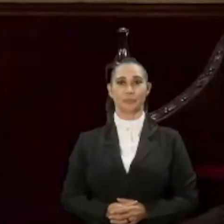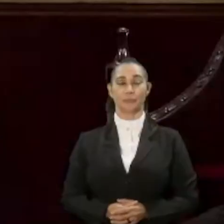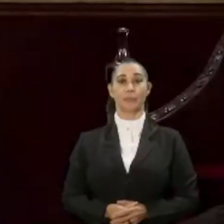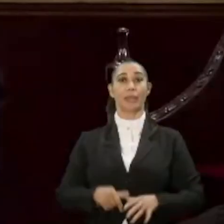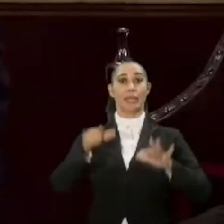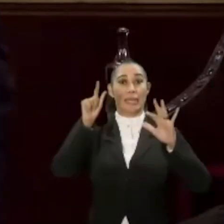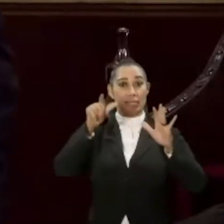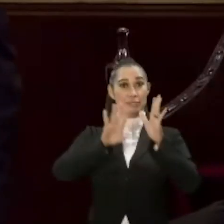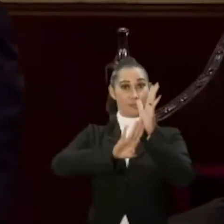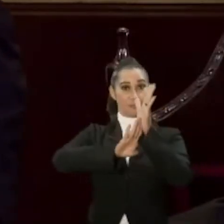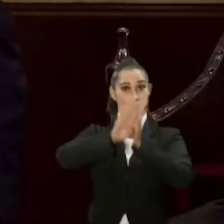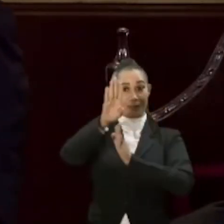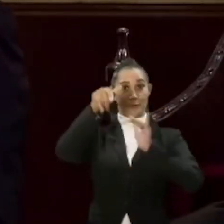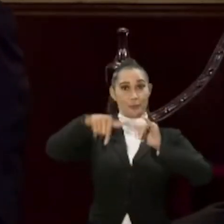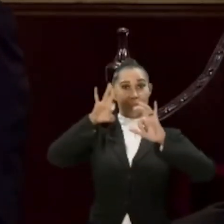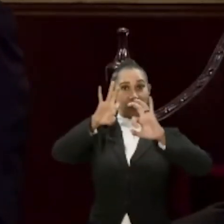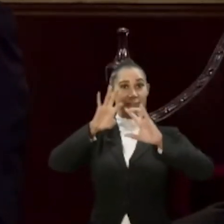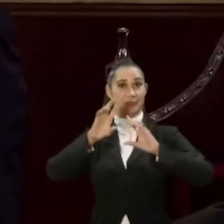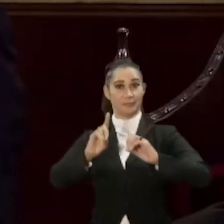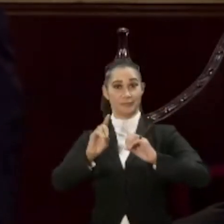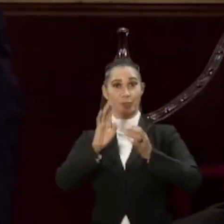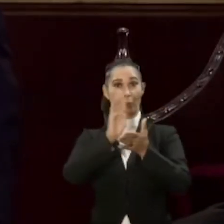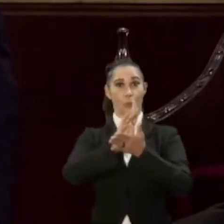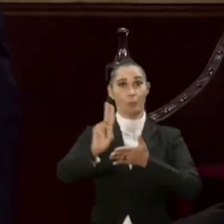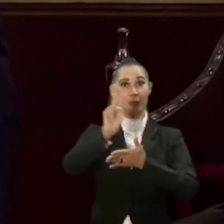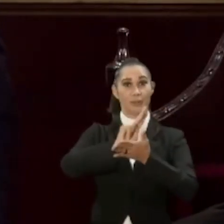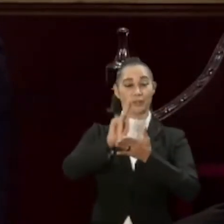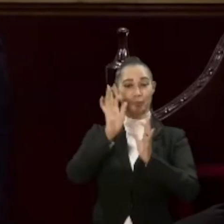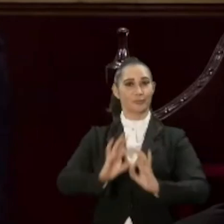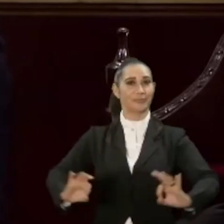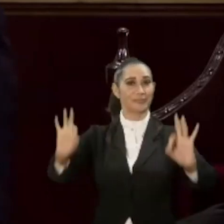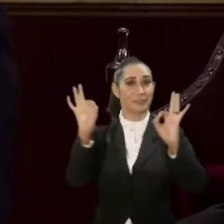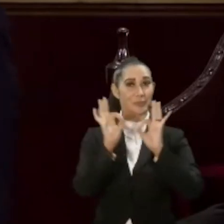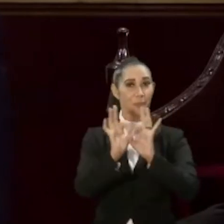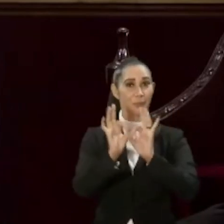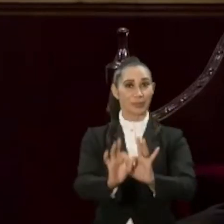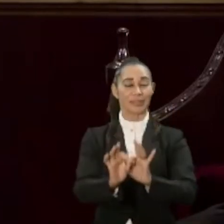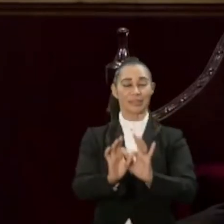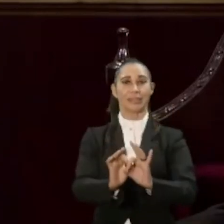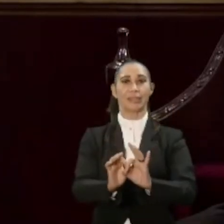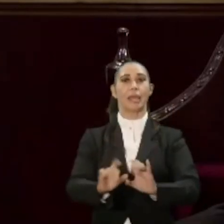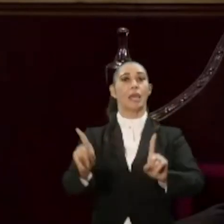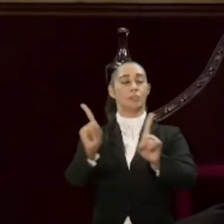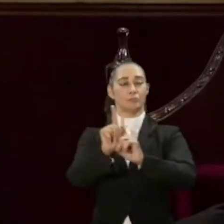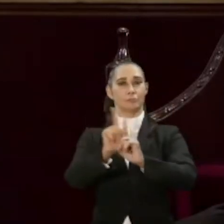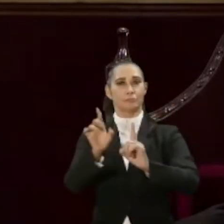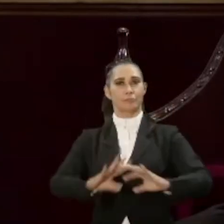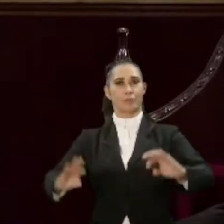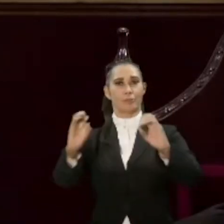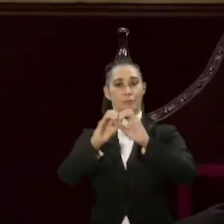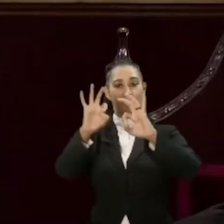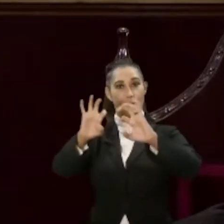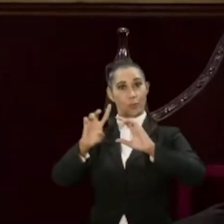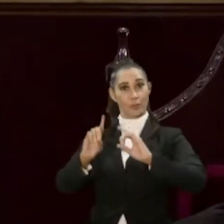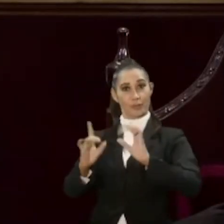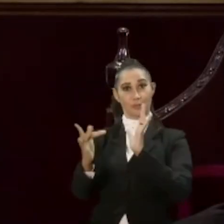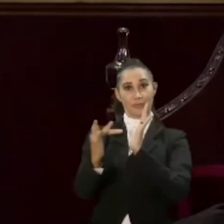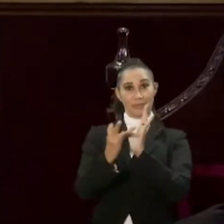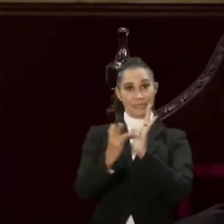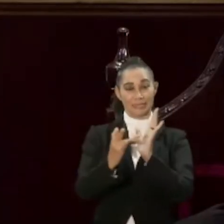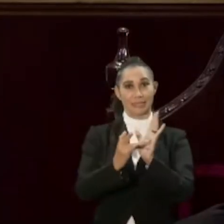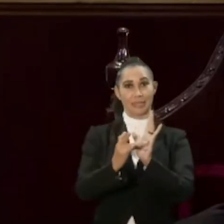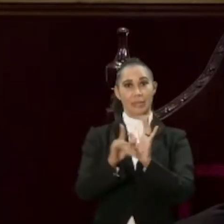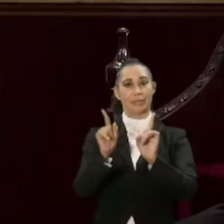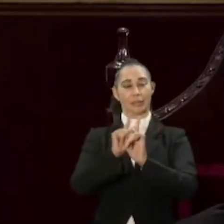Y si los avances de nuestra educación universitaria son importantes, aún están siendo mayores los de la educación técnica,